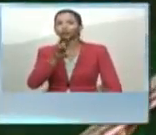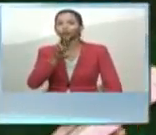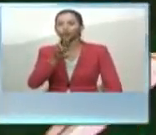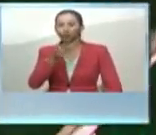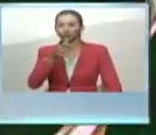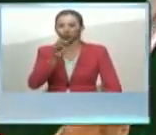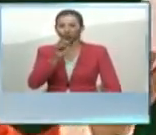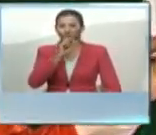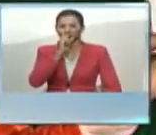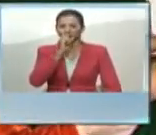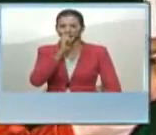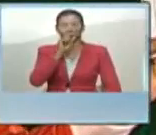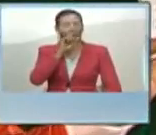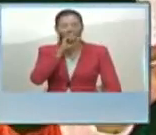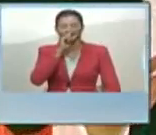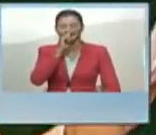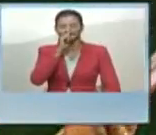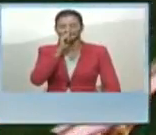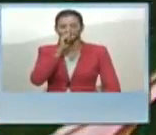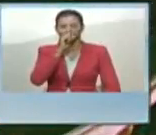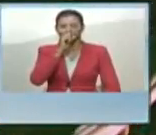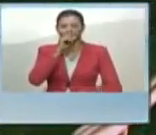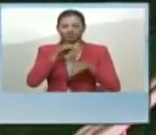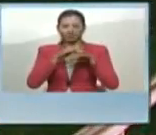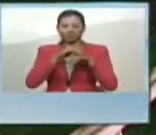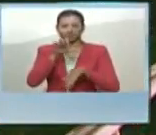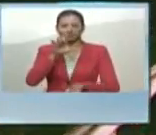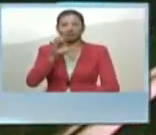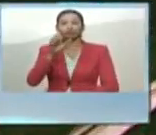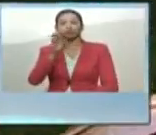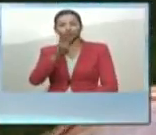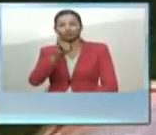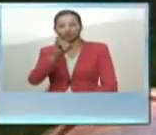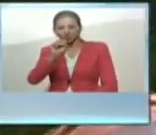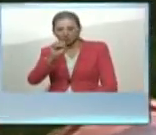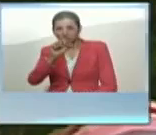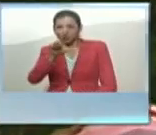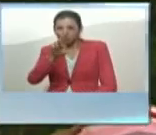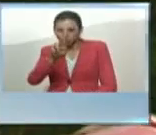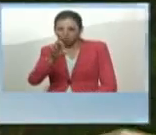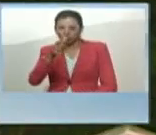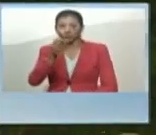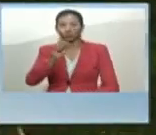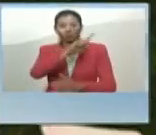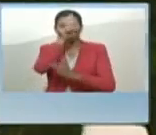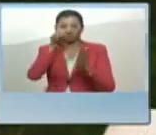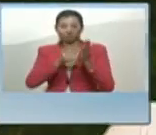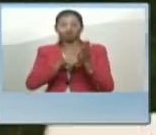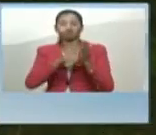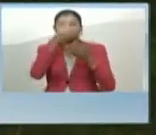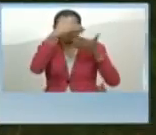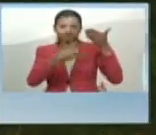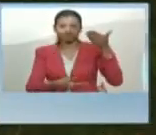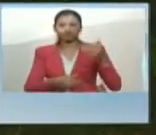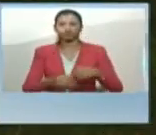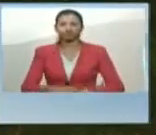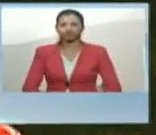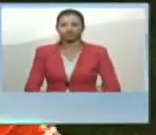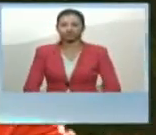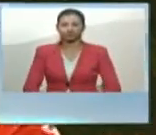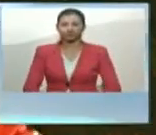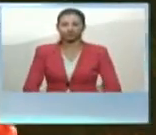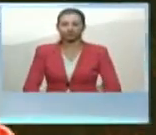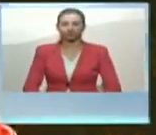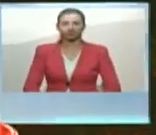Aquí el documento que ellos entregan, muy completo, déjeme decirle, muy completo.